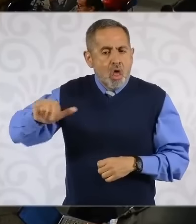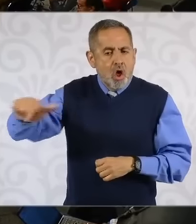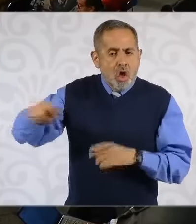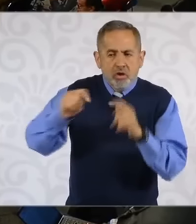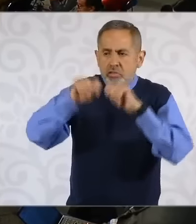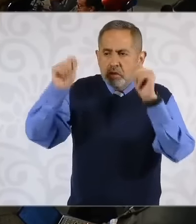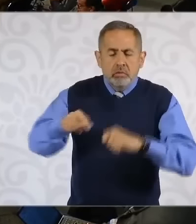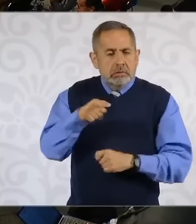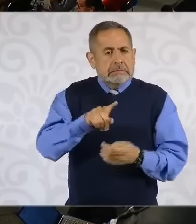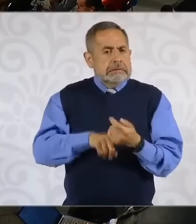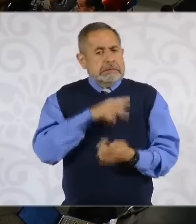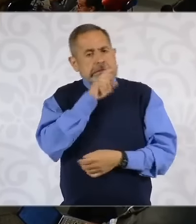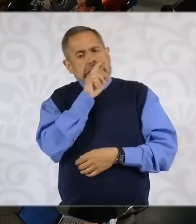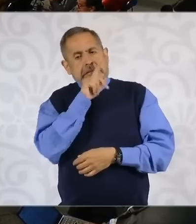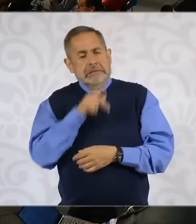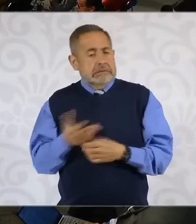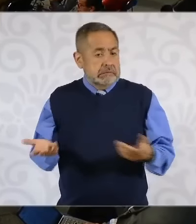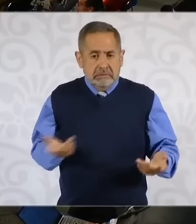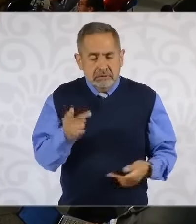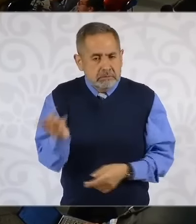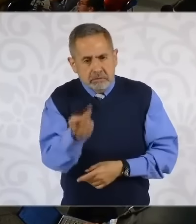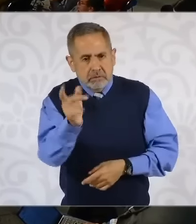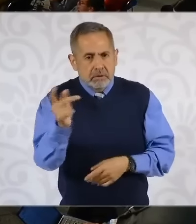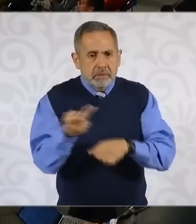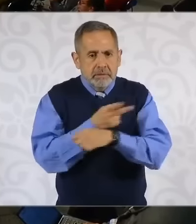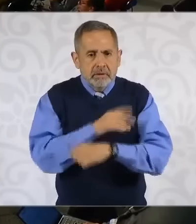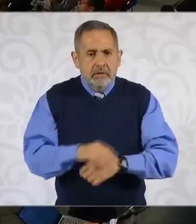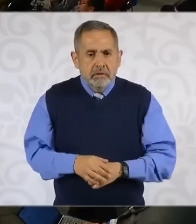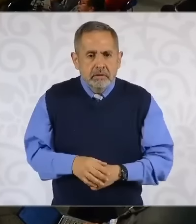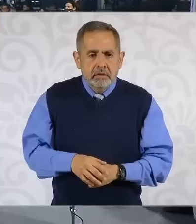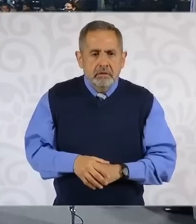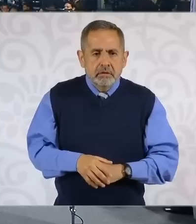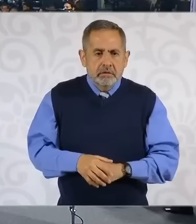muy preocupados en primera, doctora.